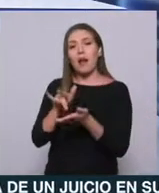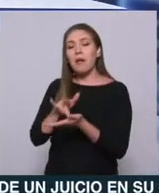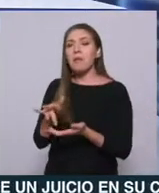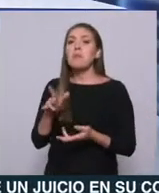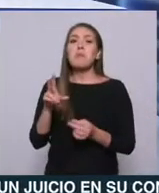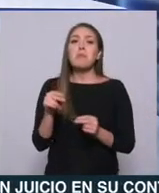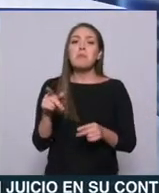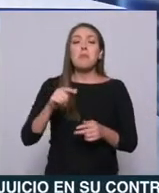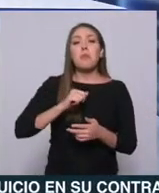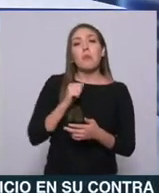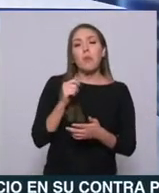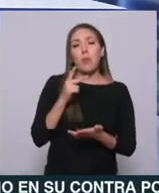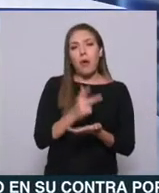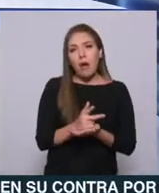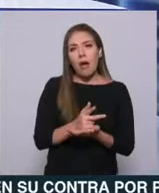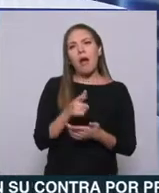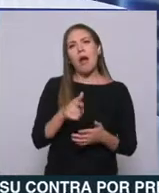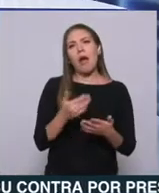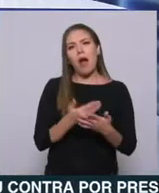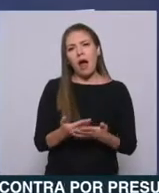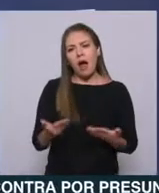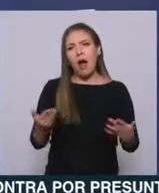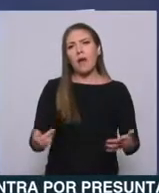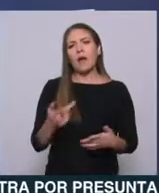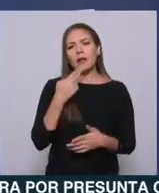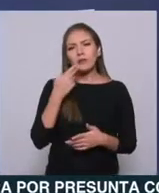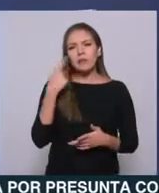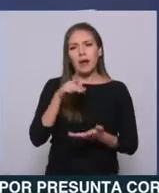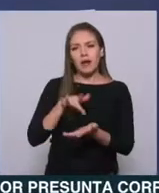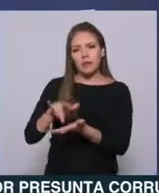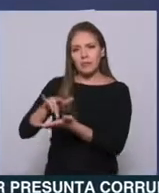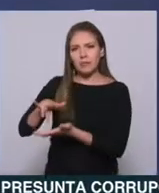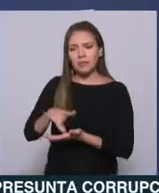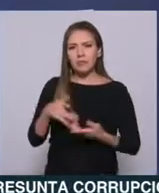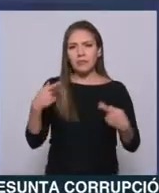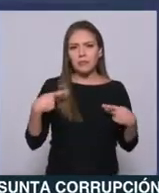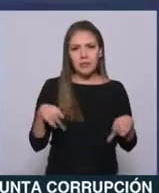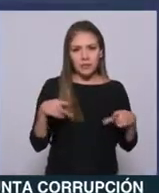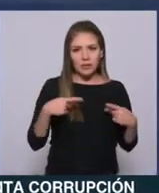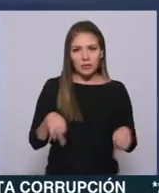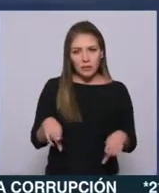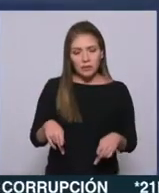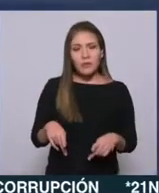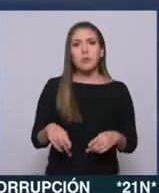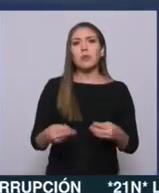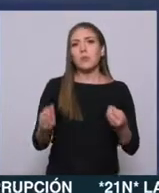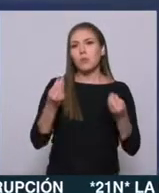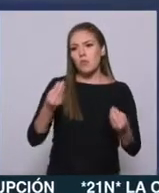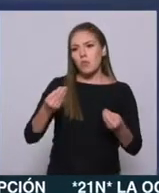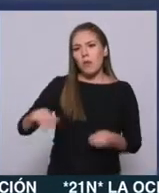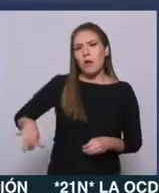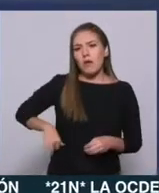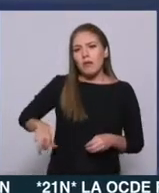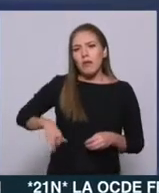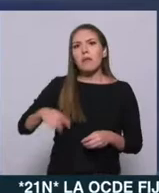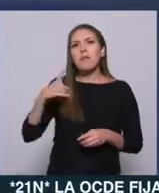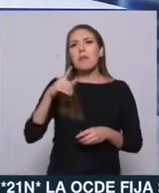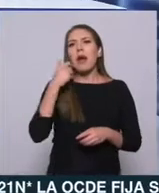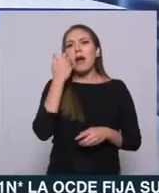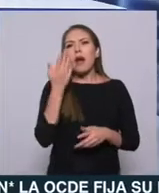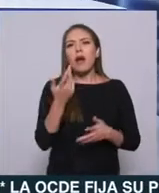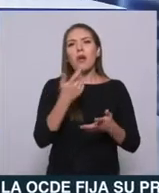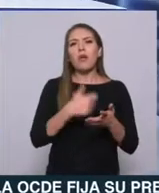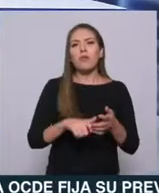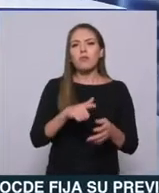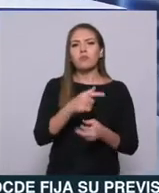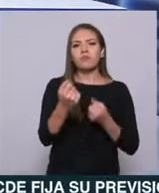a conocer, y muchos serán los interesados en acudir a las subastas para tal vez comprar uno de estos vehículos, uno de estos inmuebles, o también